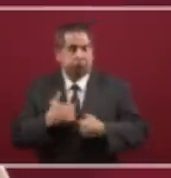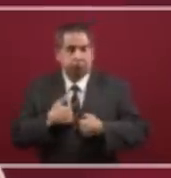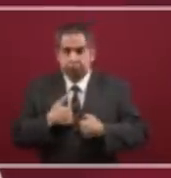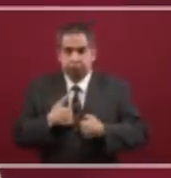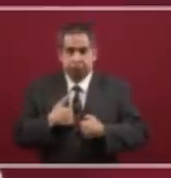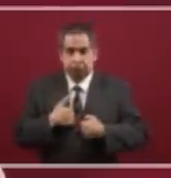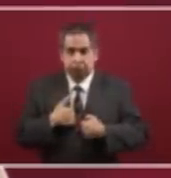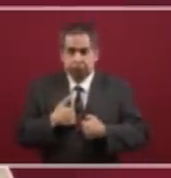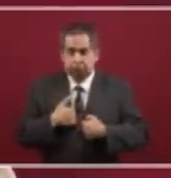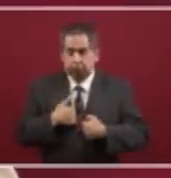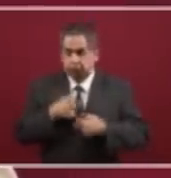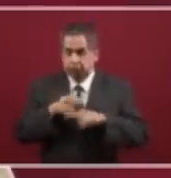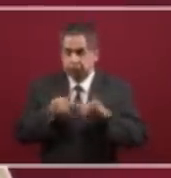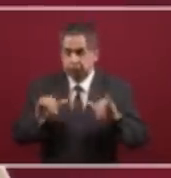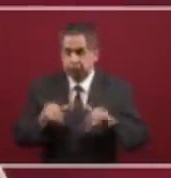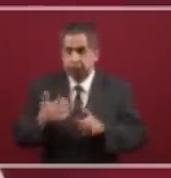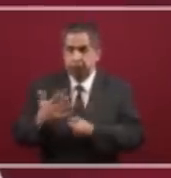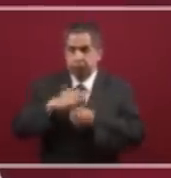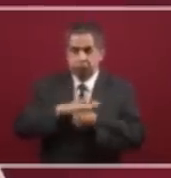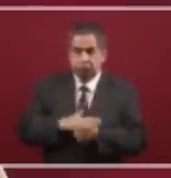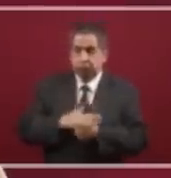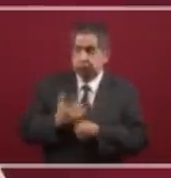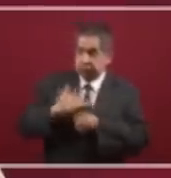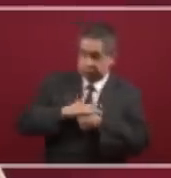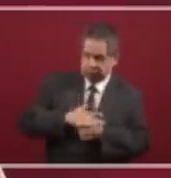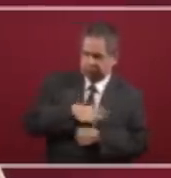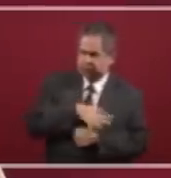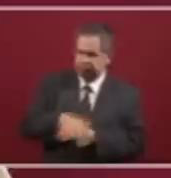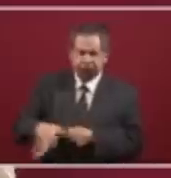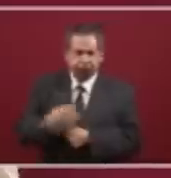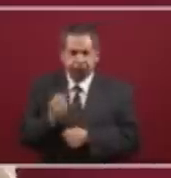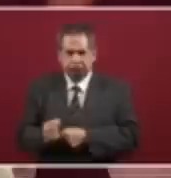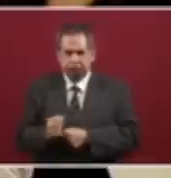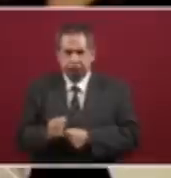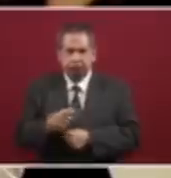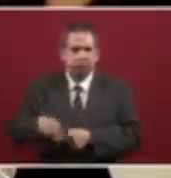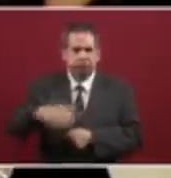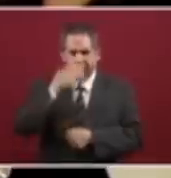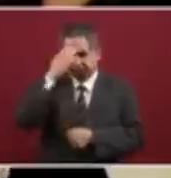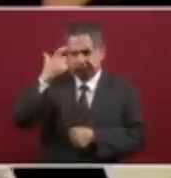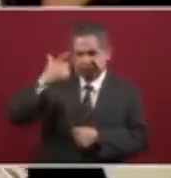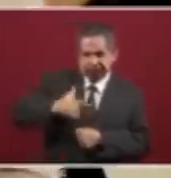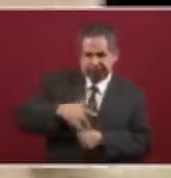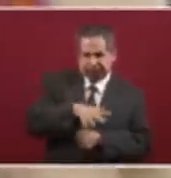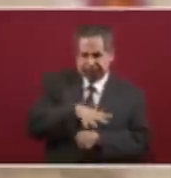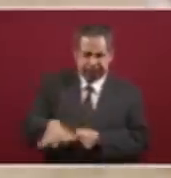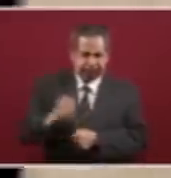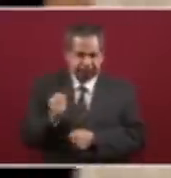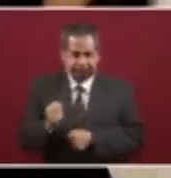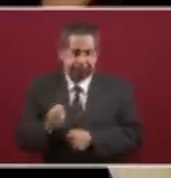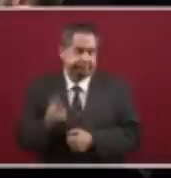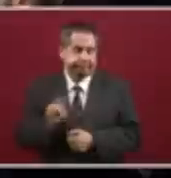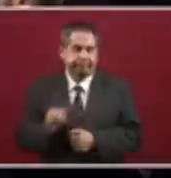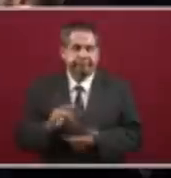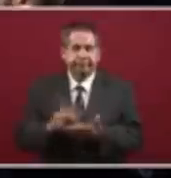recibió una presión y la hubiera yo rechazado yo creo que porque me conocían muy bien muchas veces